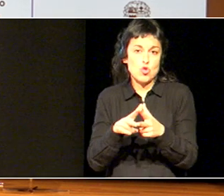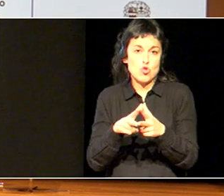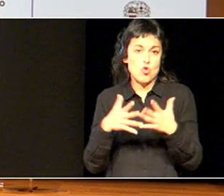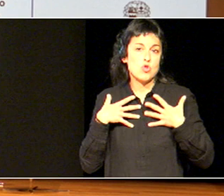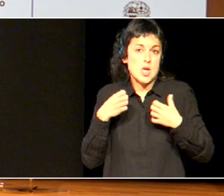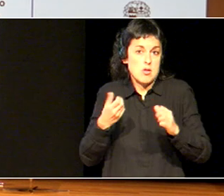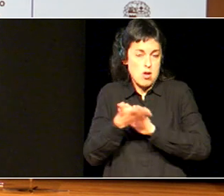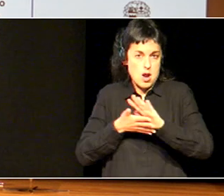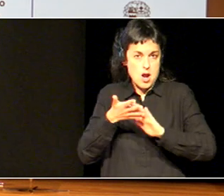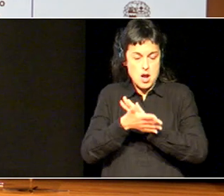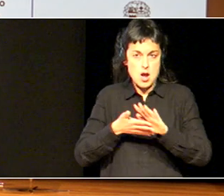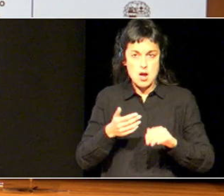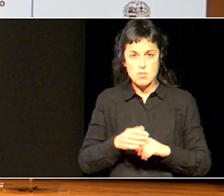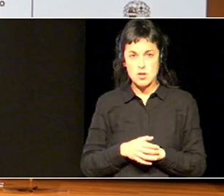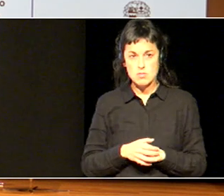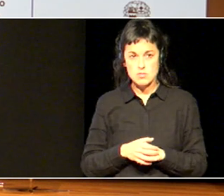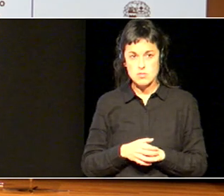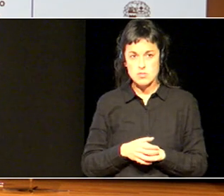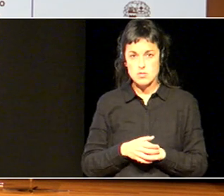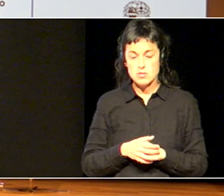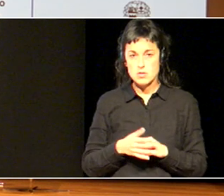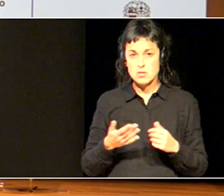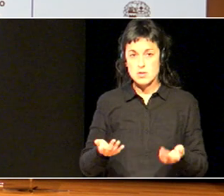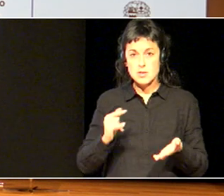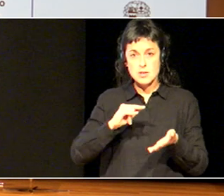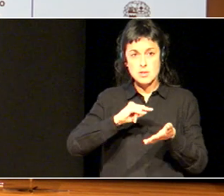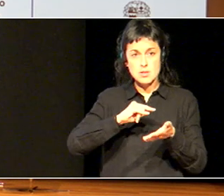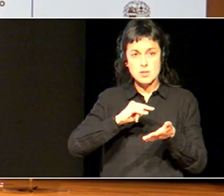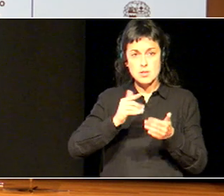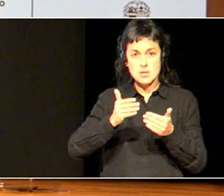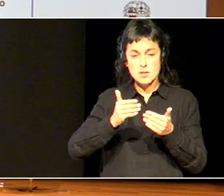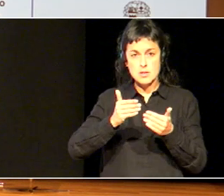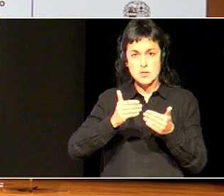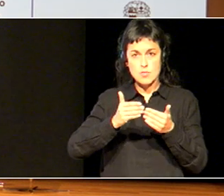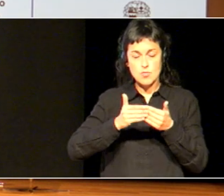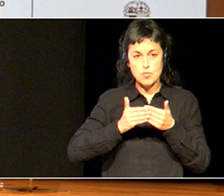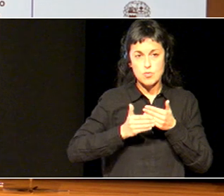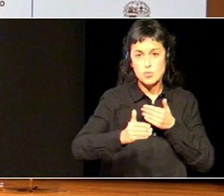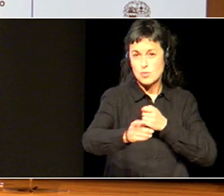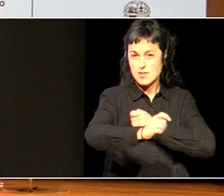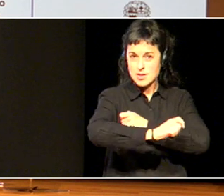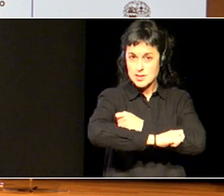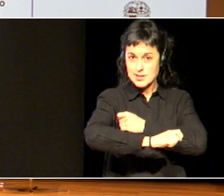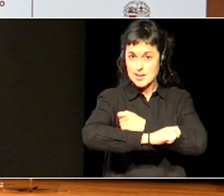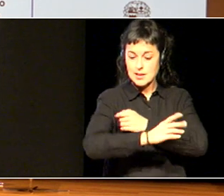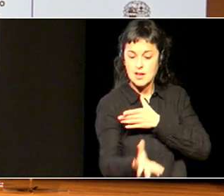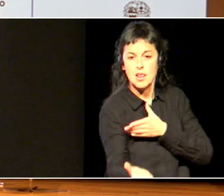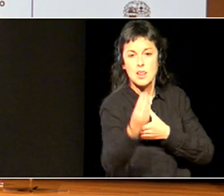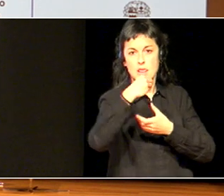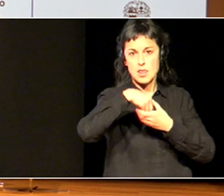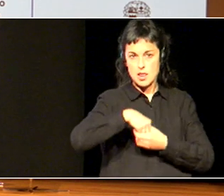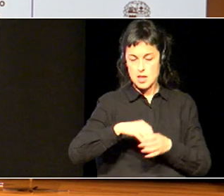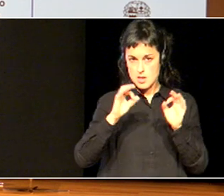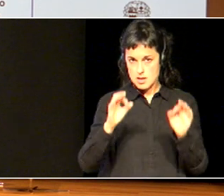dagoeneko ongizate estatuen sistemetan etorkizuneko estrategien parte bat da ala ere